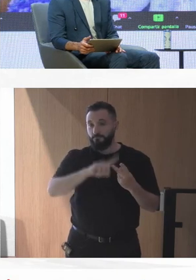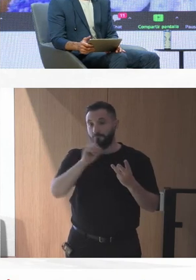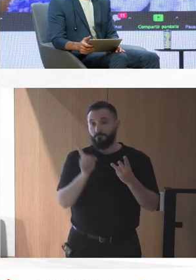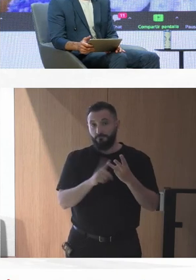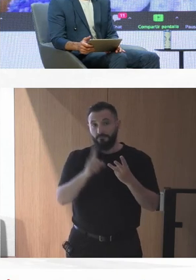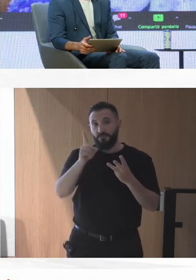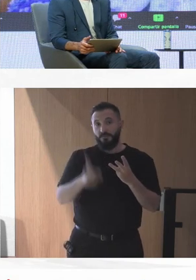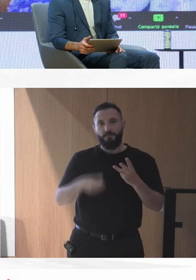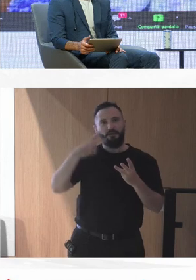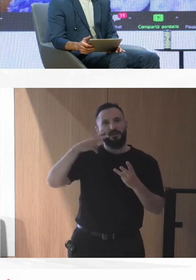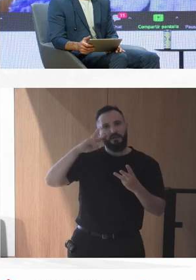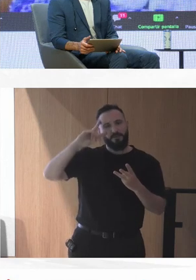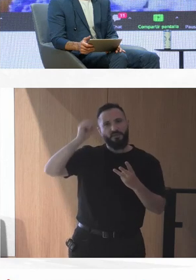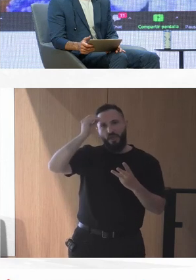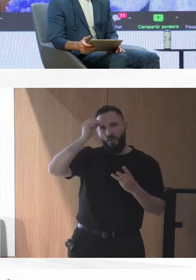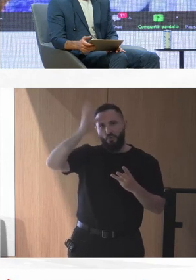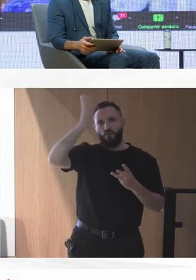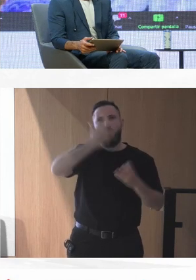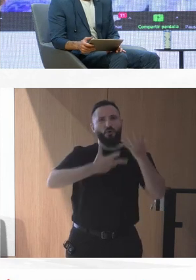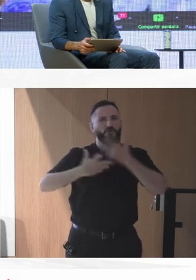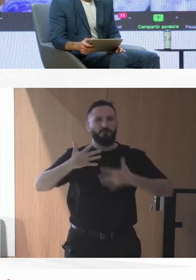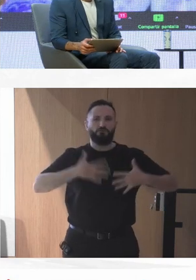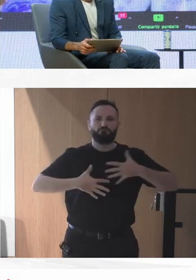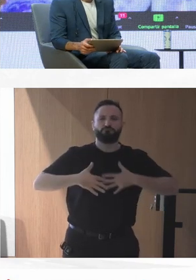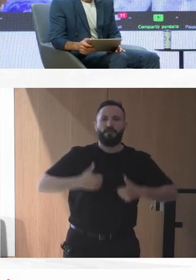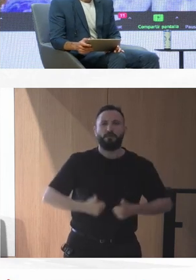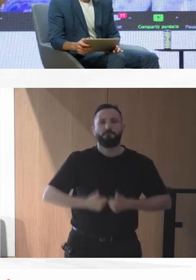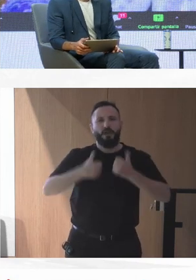conseguir más experiencia y conocimiento para apoyar a las personas con discapacidad.